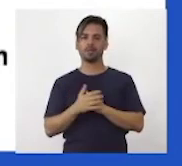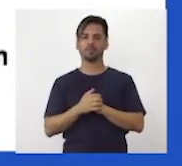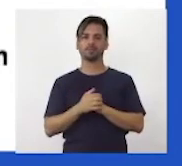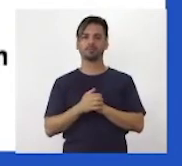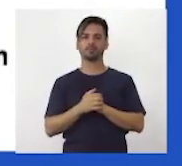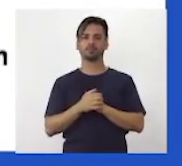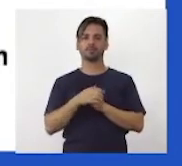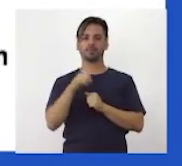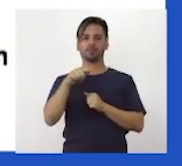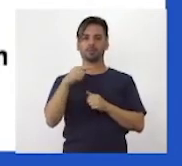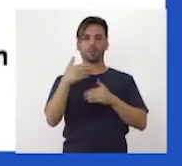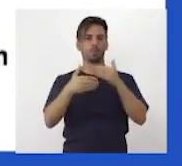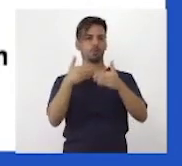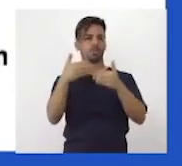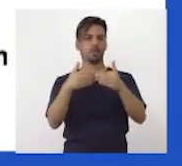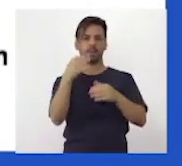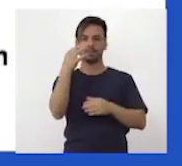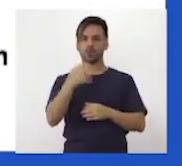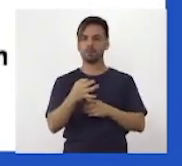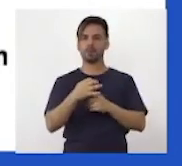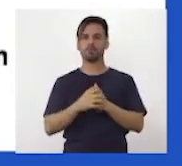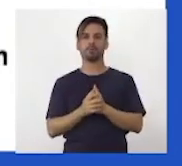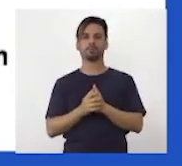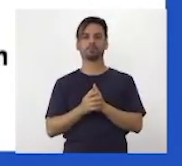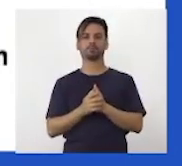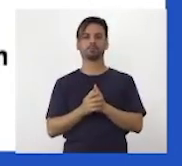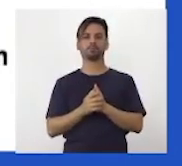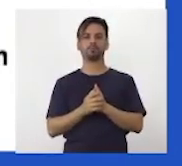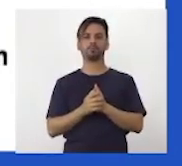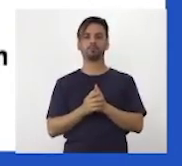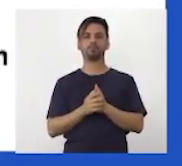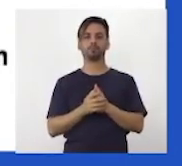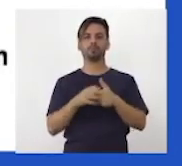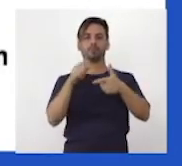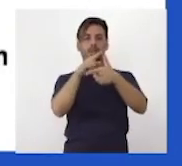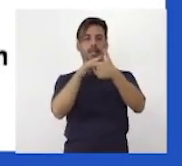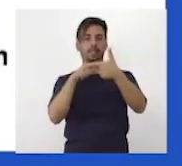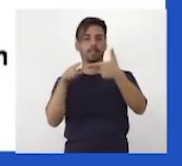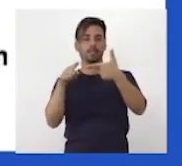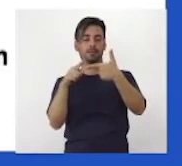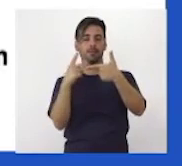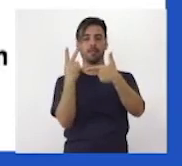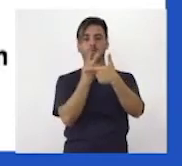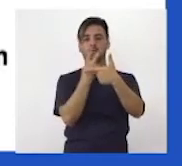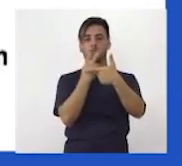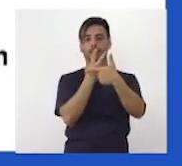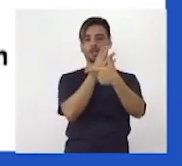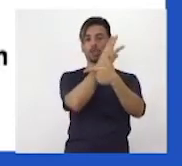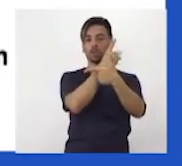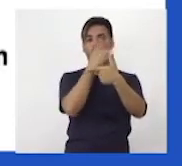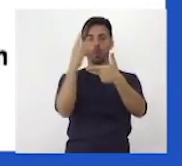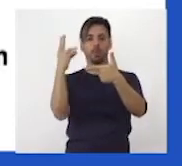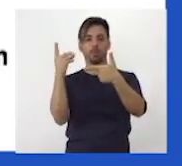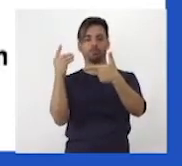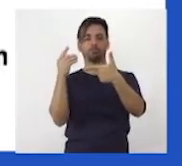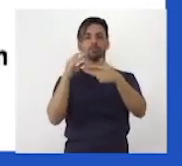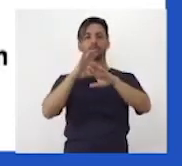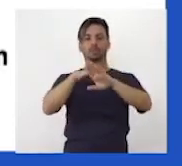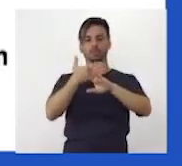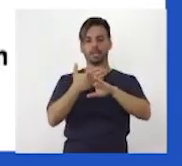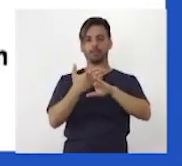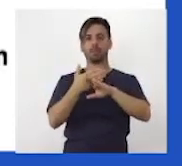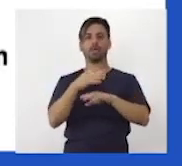procedimiento. Divides cada coeficiente y luego la parte literal, teniendo en cuenta la